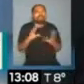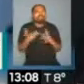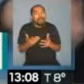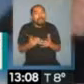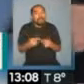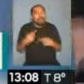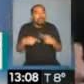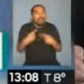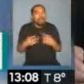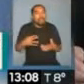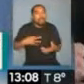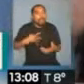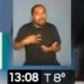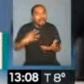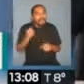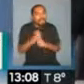Una producción que se caracteriza